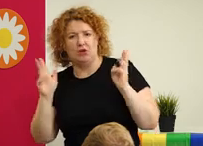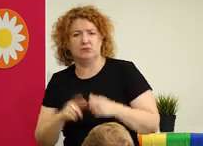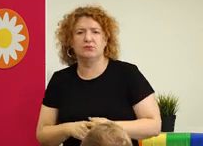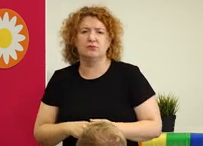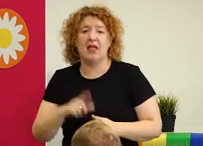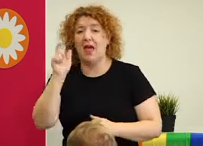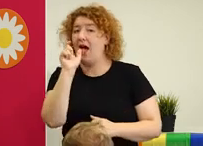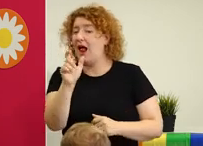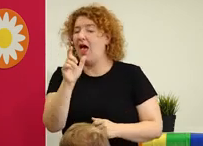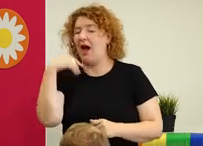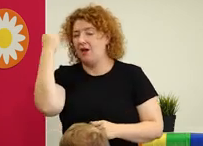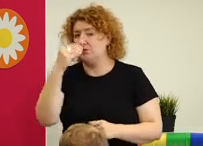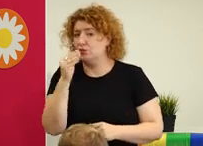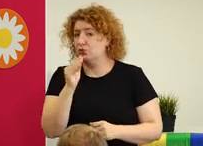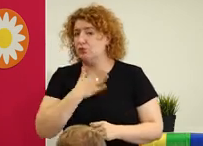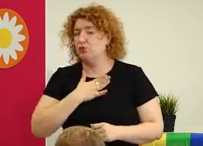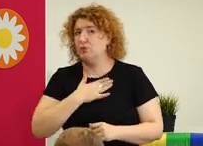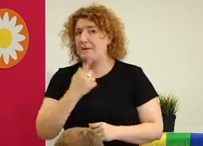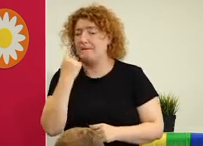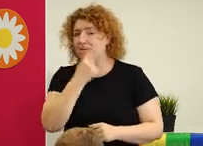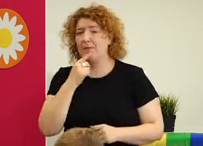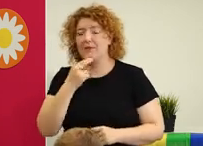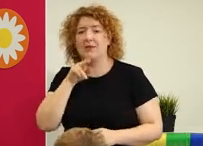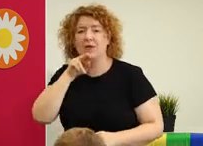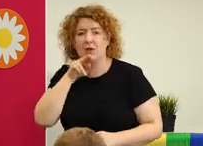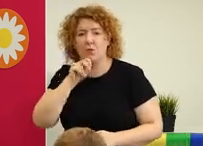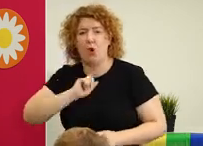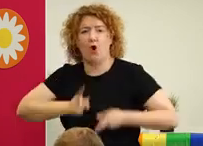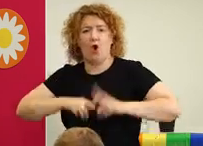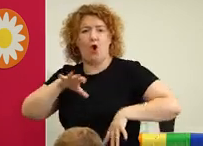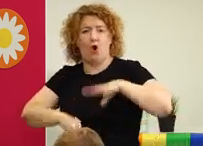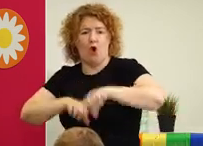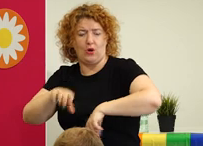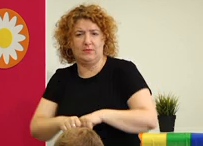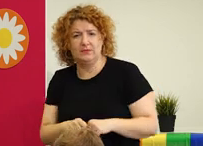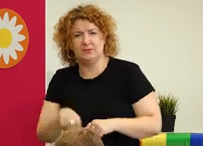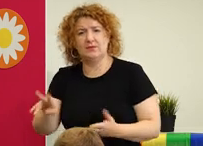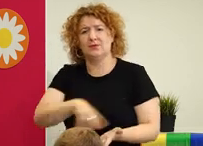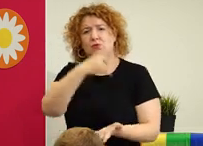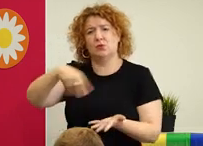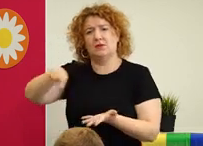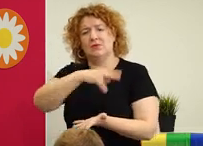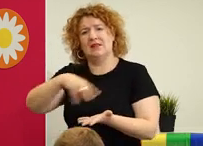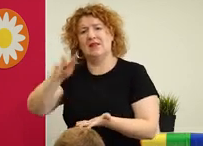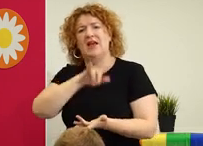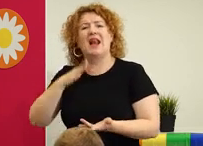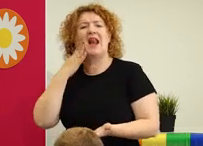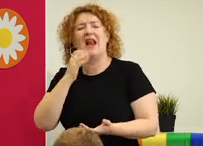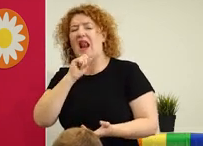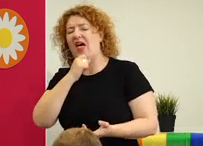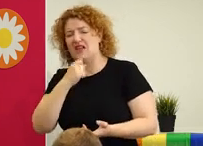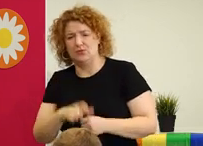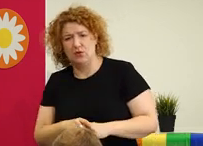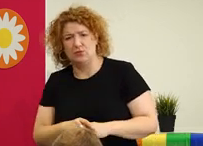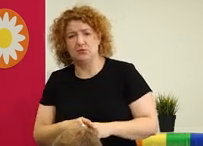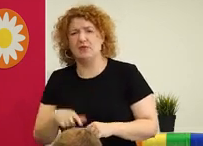Árabe es esta palabra la que tienes tú en tu boca, colonizador. Árabe es una danza para bailar sobre tu racismo. No me ames,